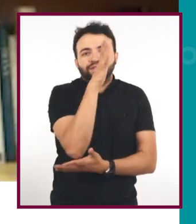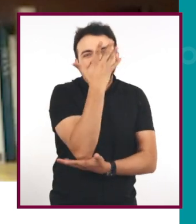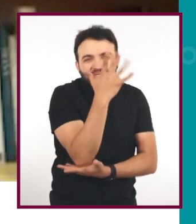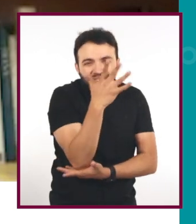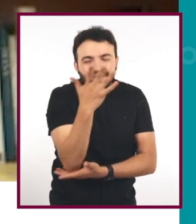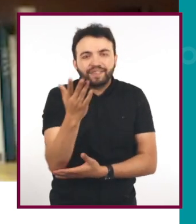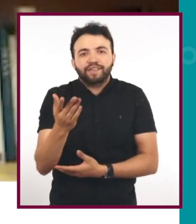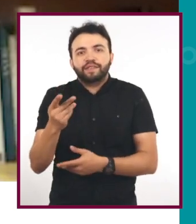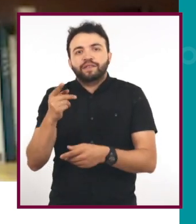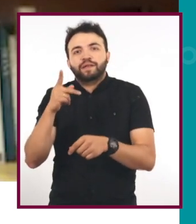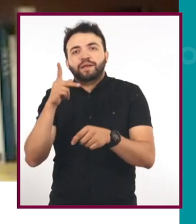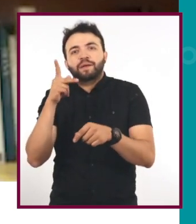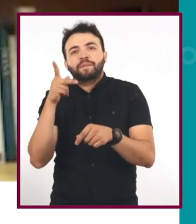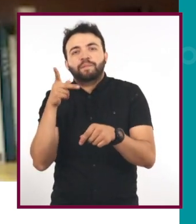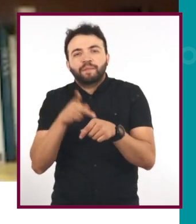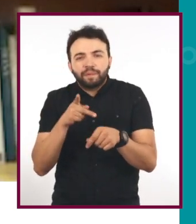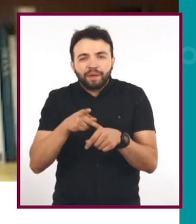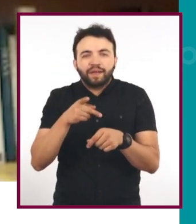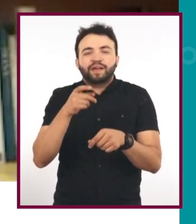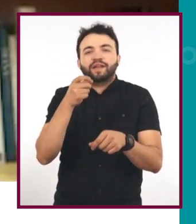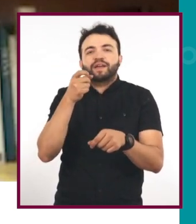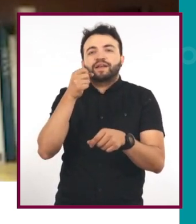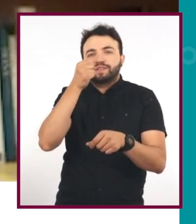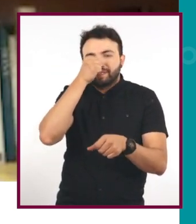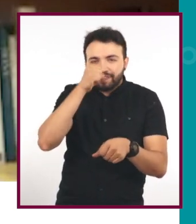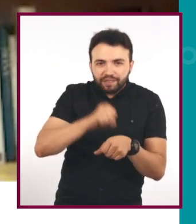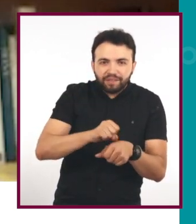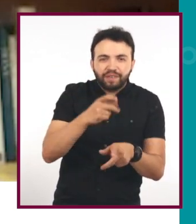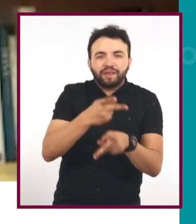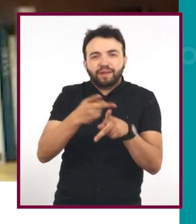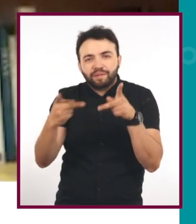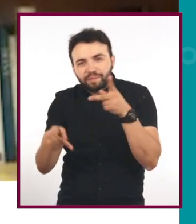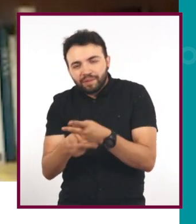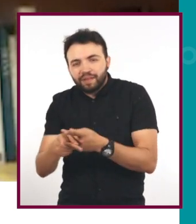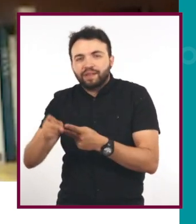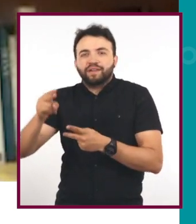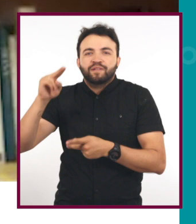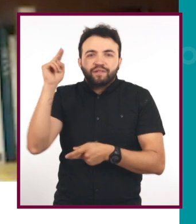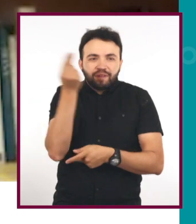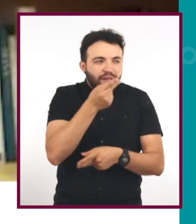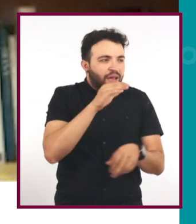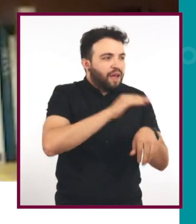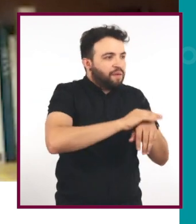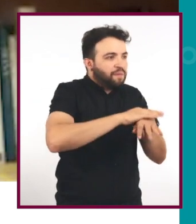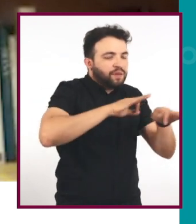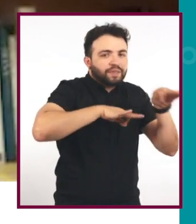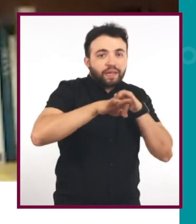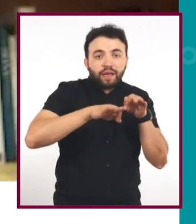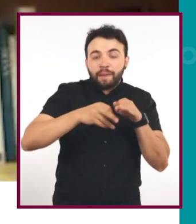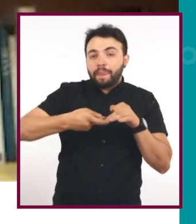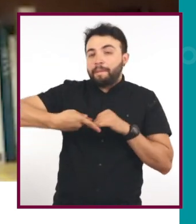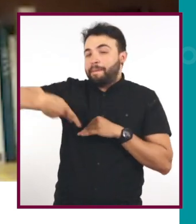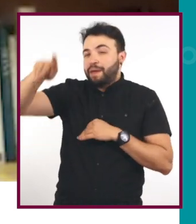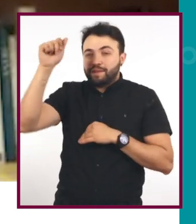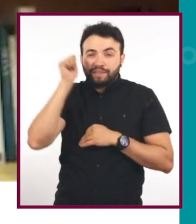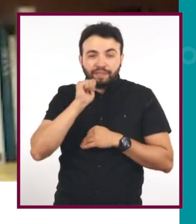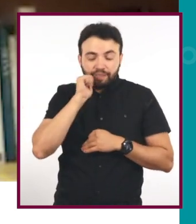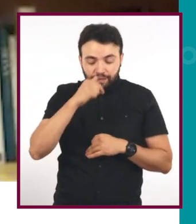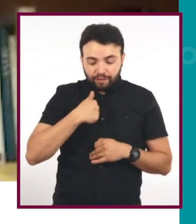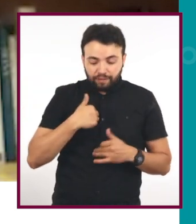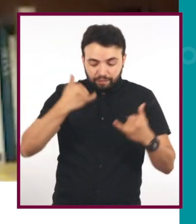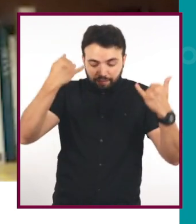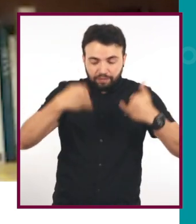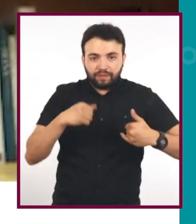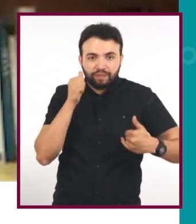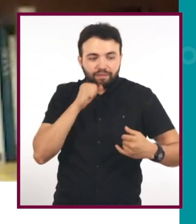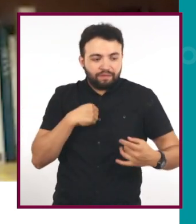son los amigos del kinder, o los amigos de la primaria, de la secundaria, de la preparatoria, de la carrera, los amigos del trabajo,